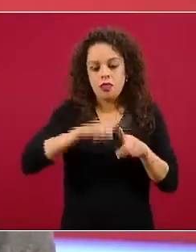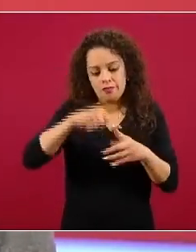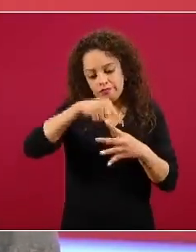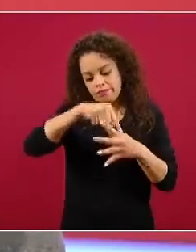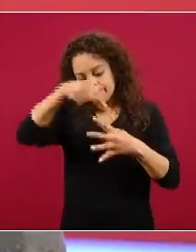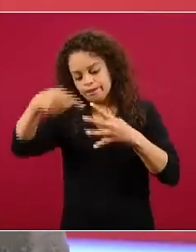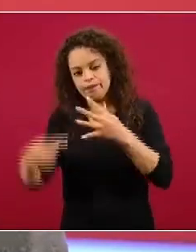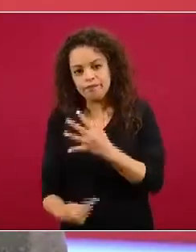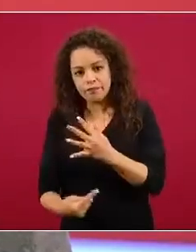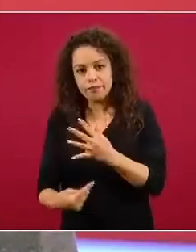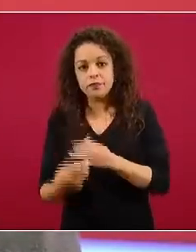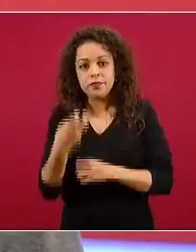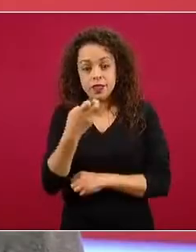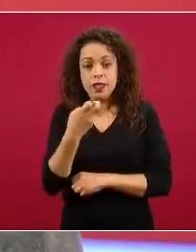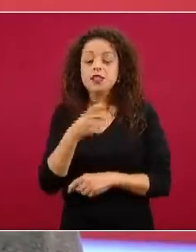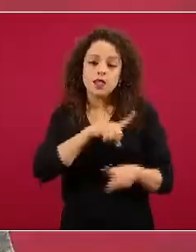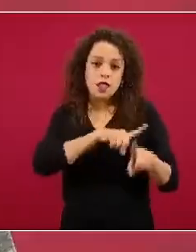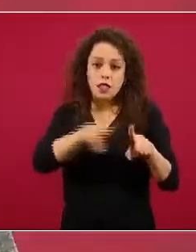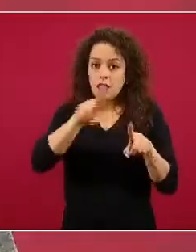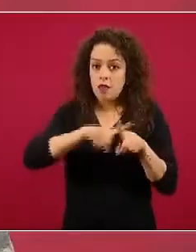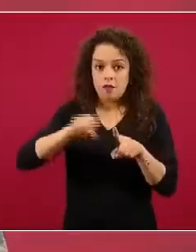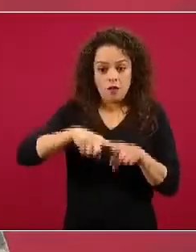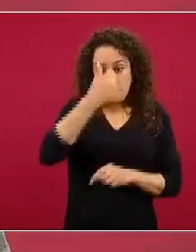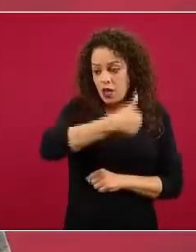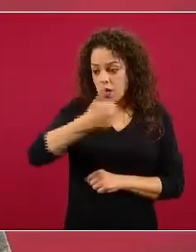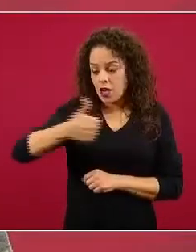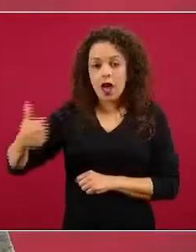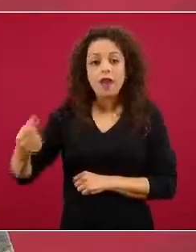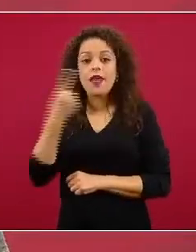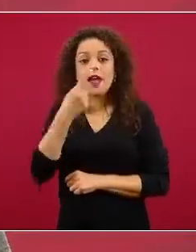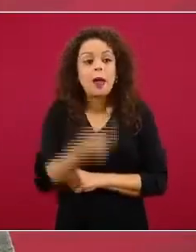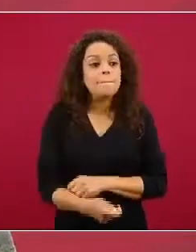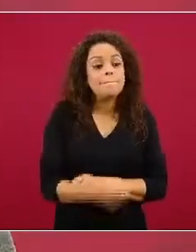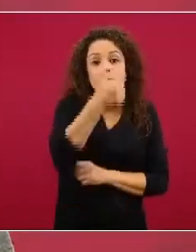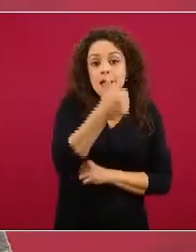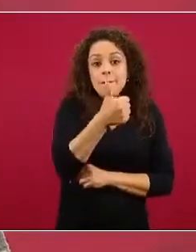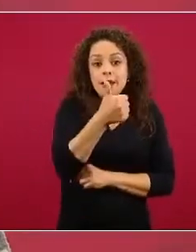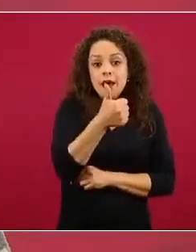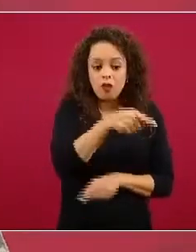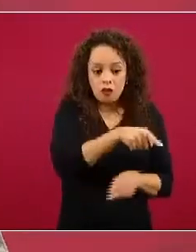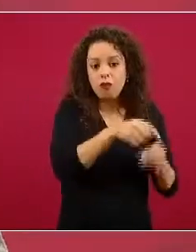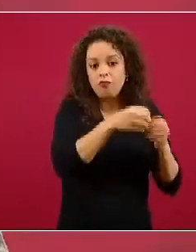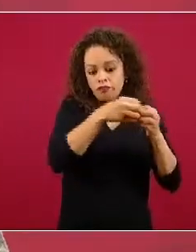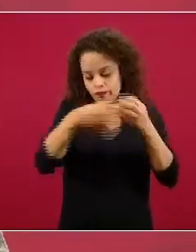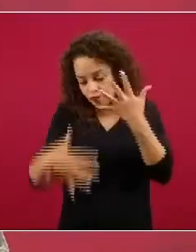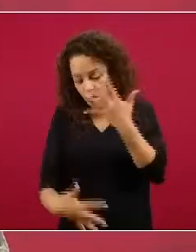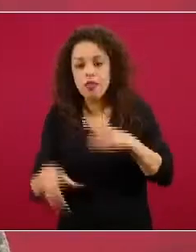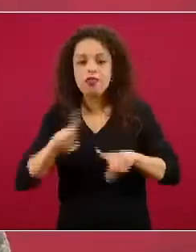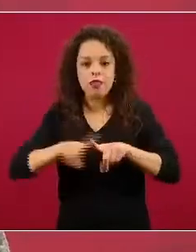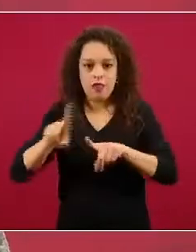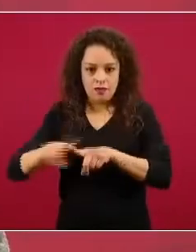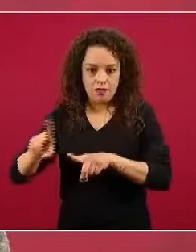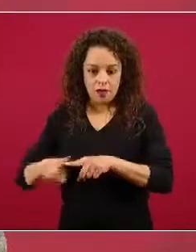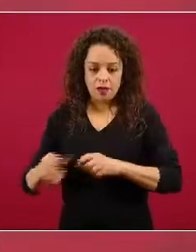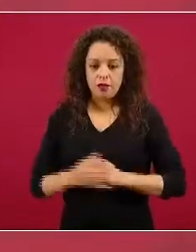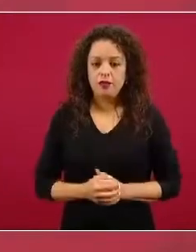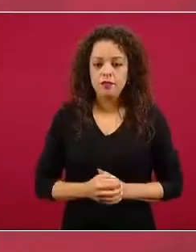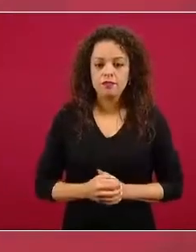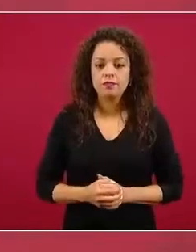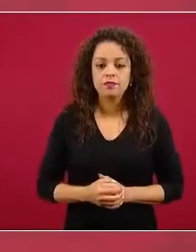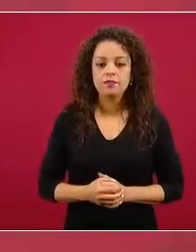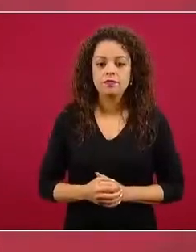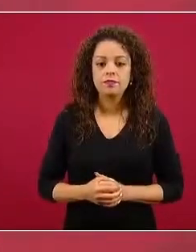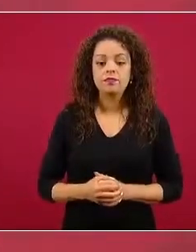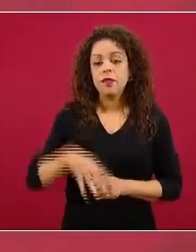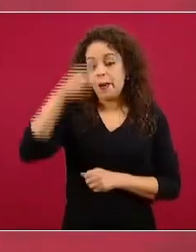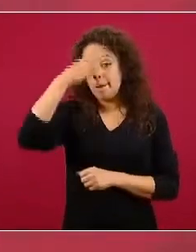subtipos que son sustancialmente diferentes del original. Cuando tuvimos la pandemia 2009, en 2009 tuvimos la